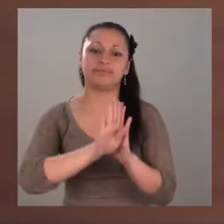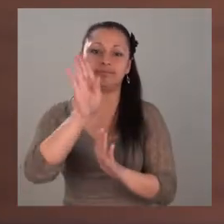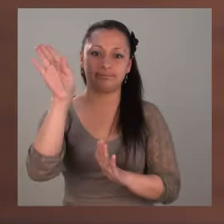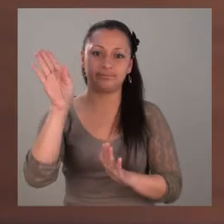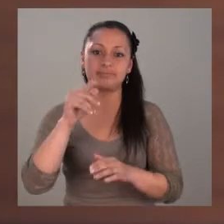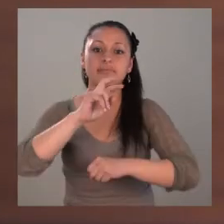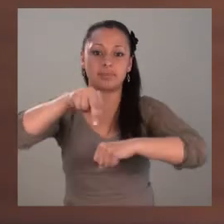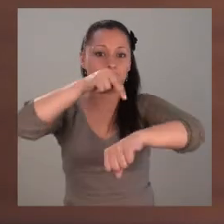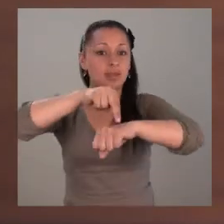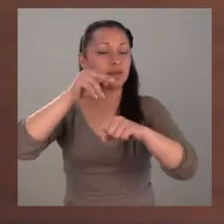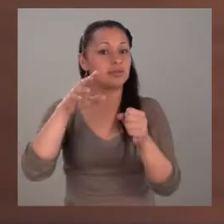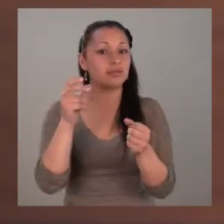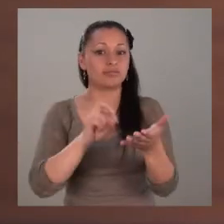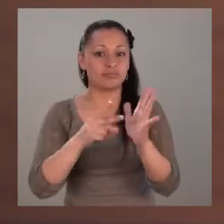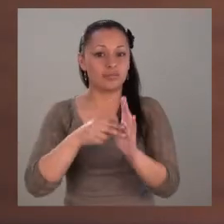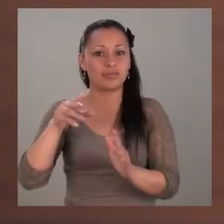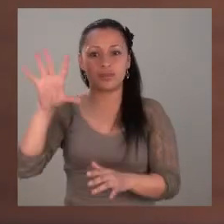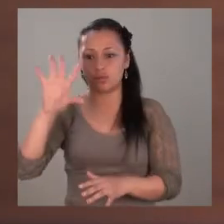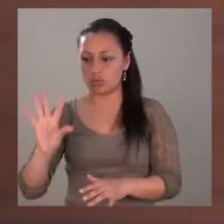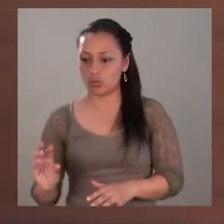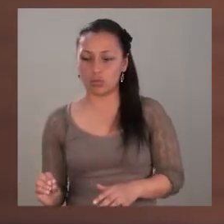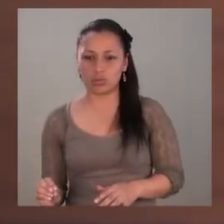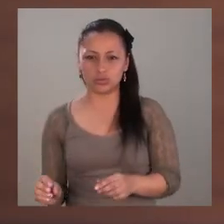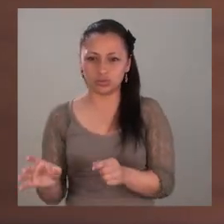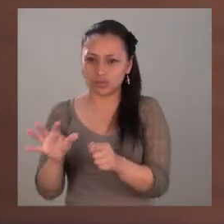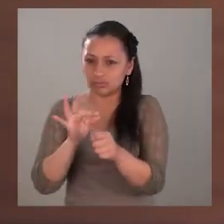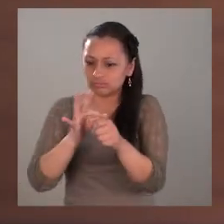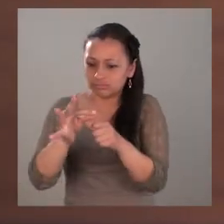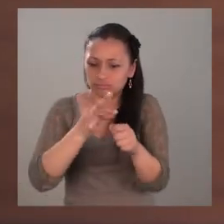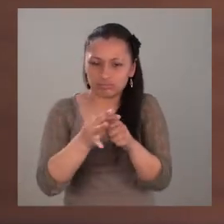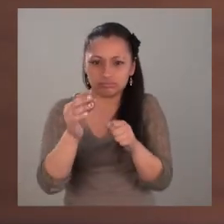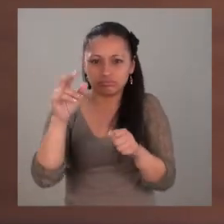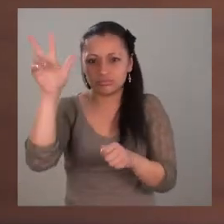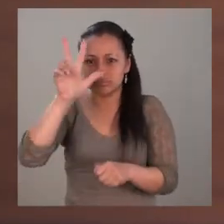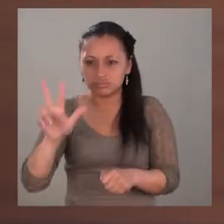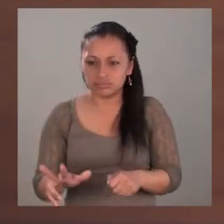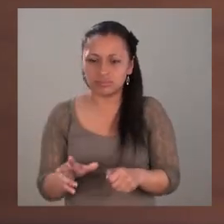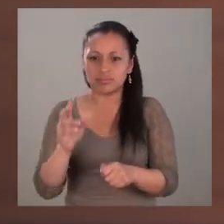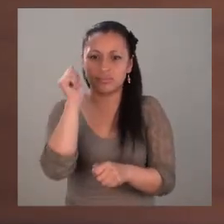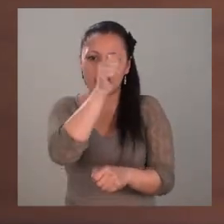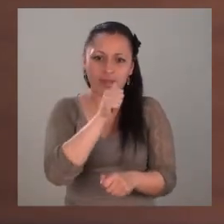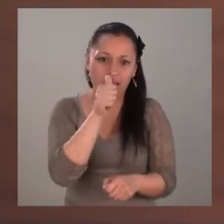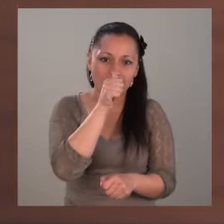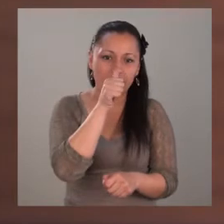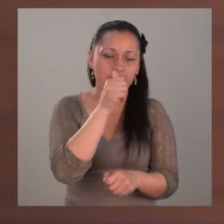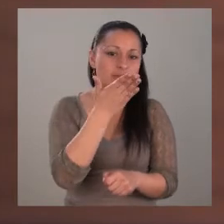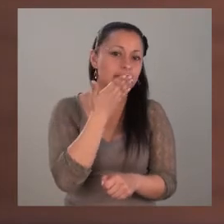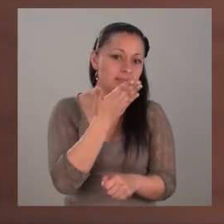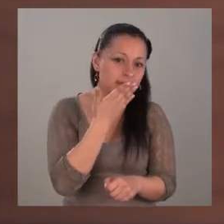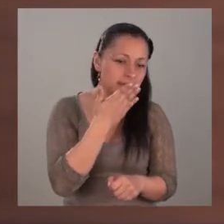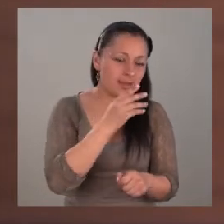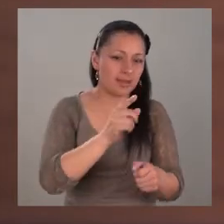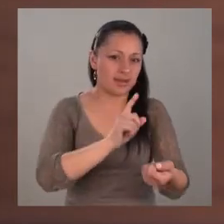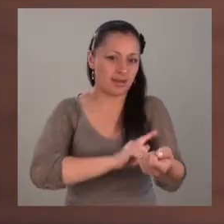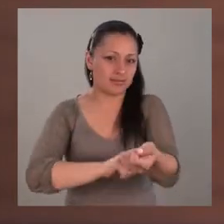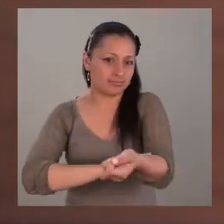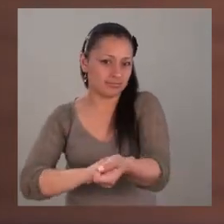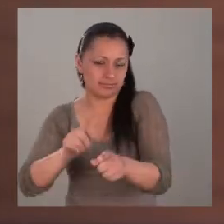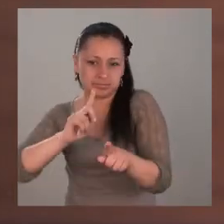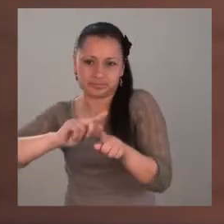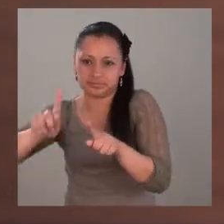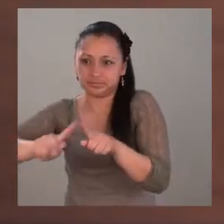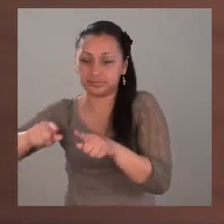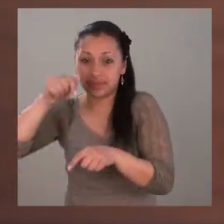desarrollo. Nariño es costa, es piedemonte, es sierra, afroindígena, mulato, mestizo, y